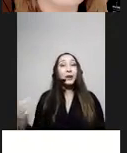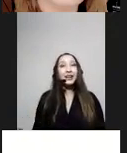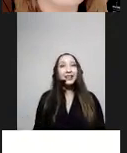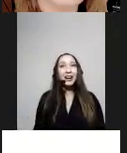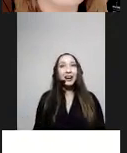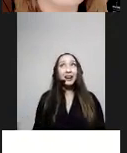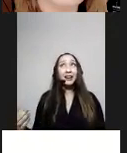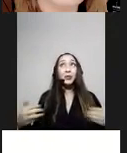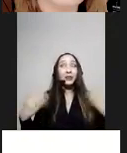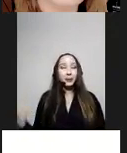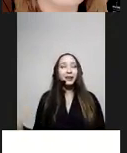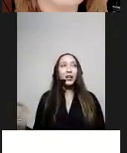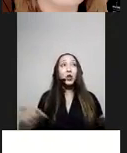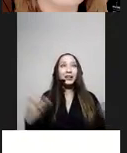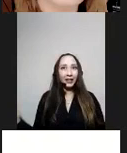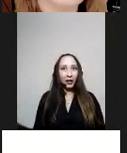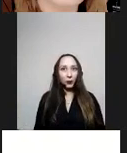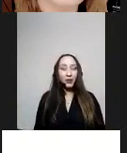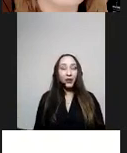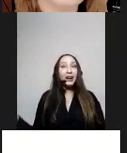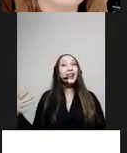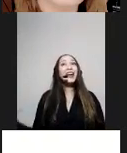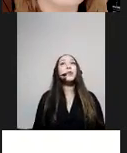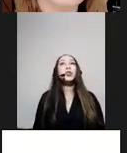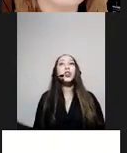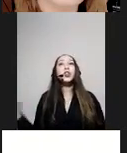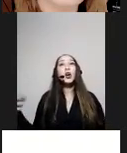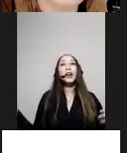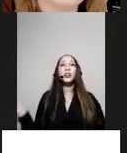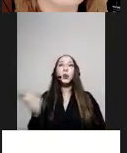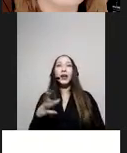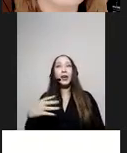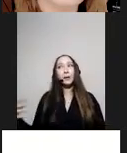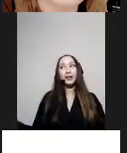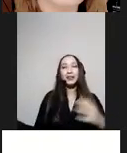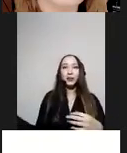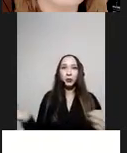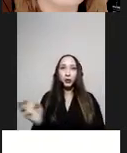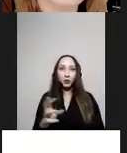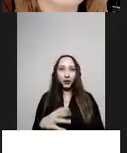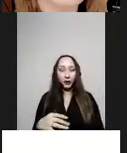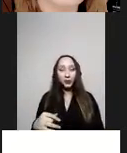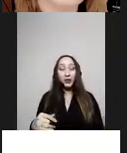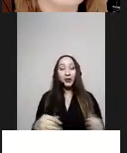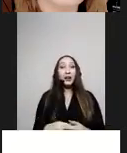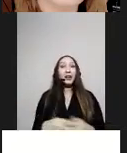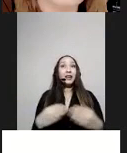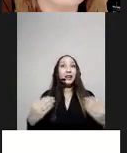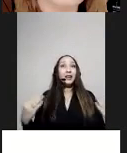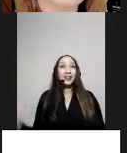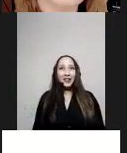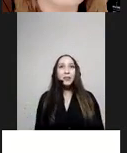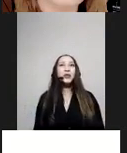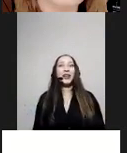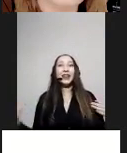comparan a nuestra mente con el cielo y a las emociones con las nubes que van pasando en nuestro cielo. Y